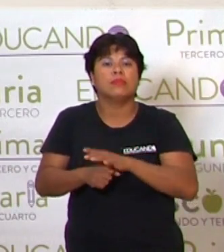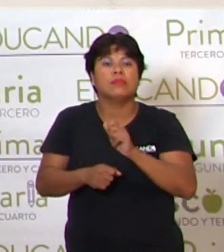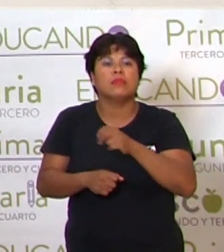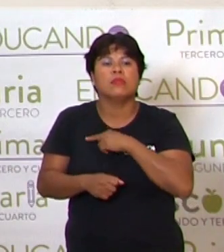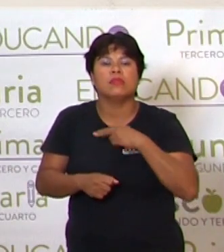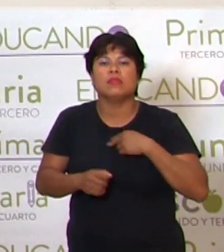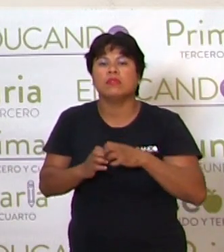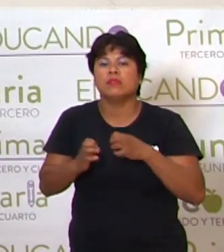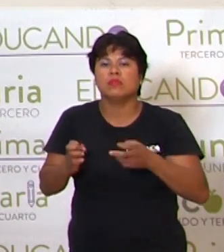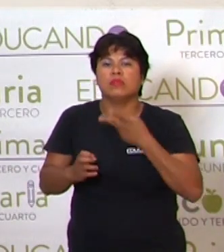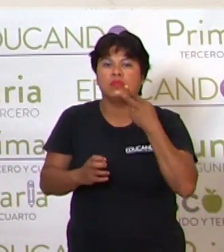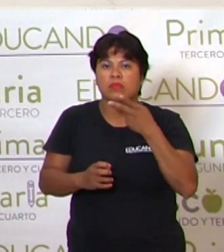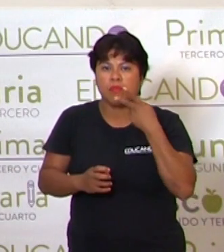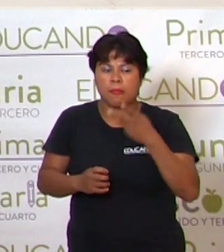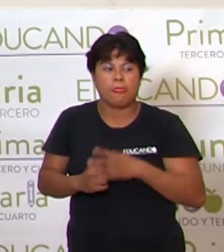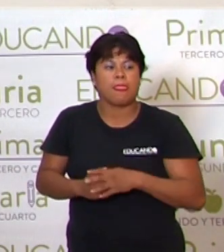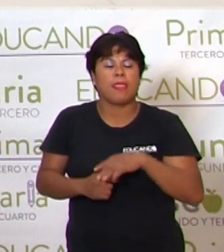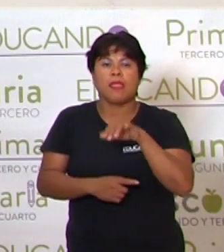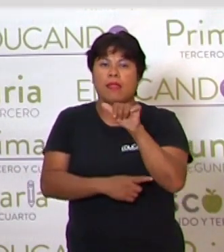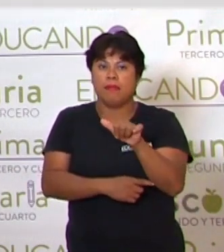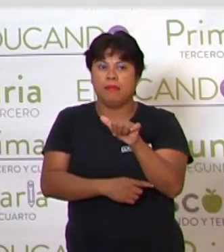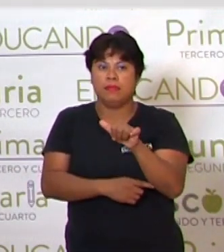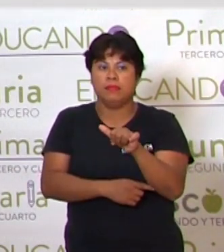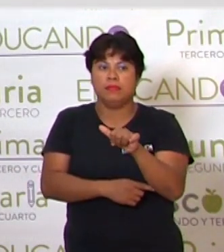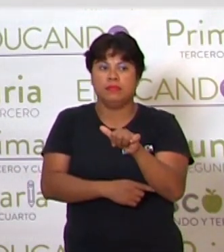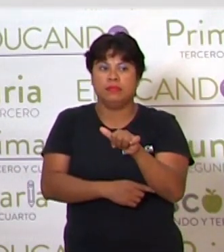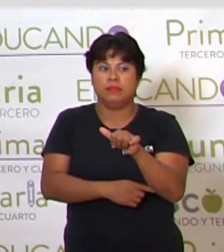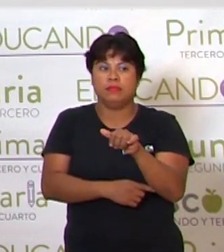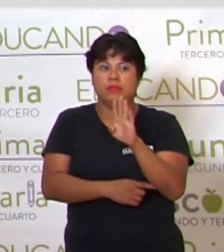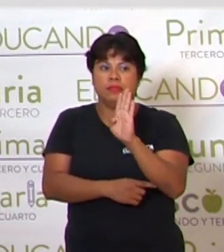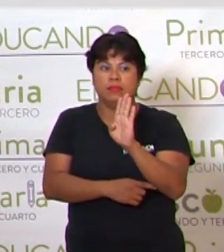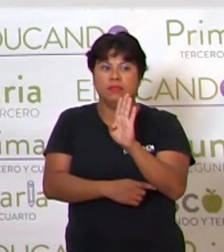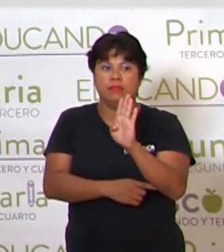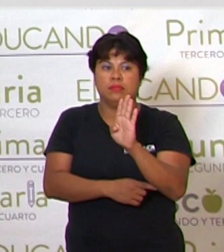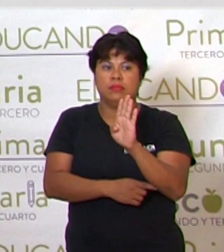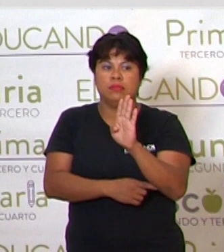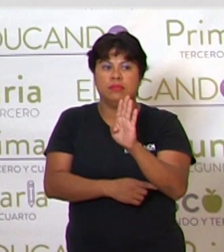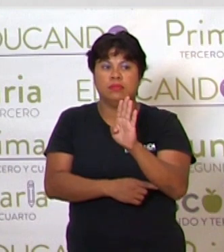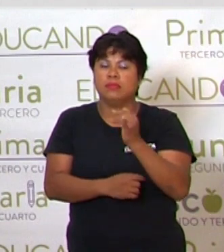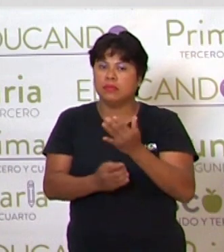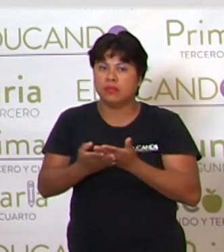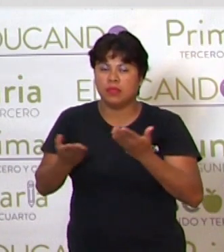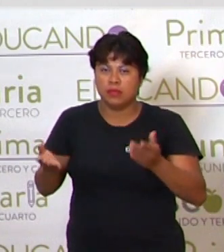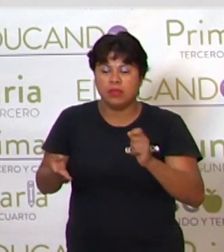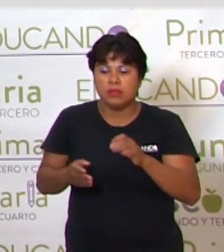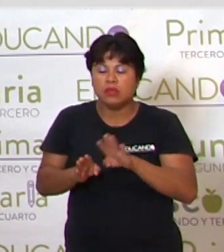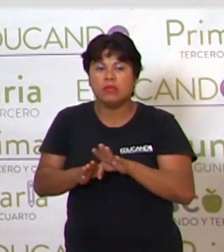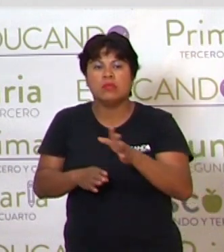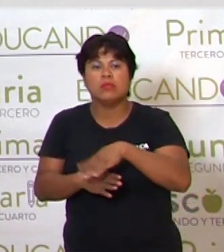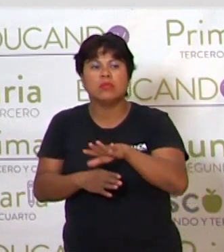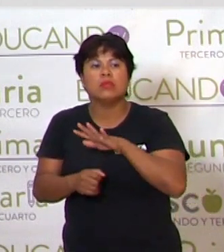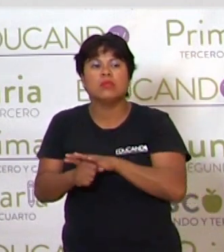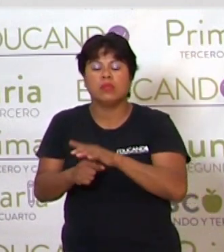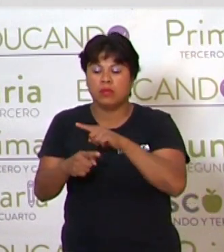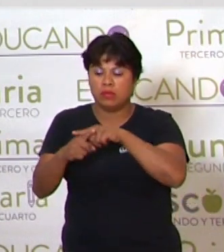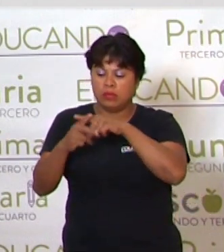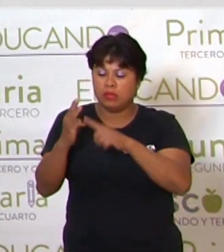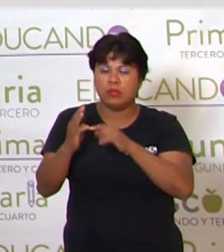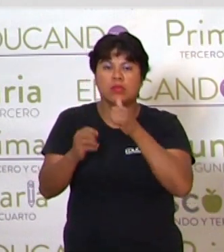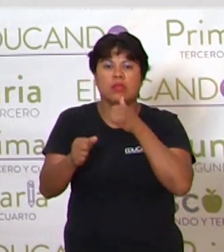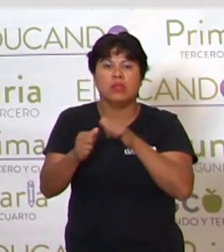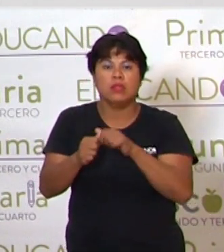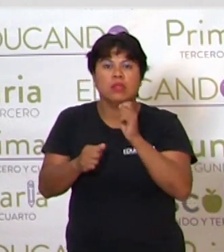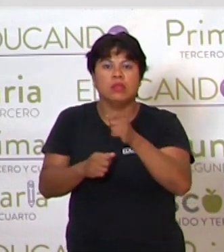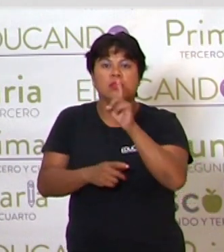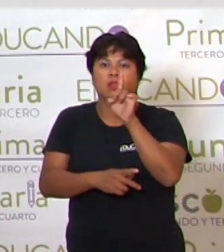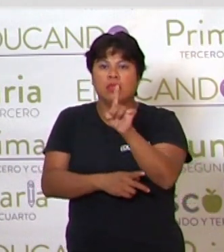estamos hablando? A, B, y ahora sería cuestión de buscar cuál de estas letras es